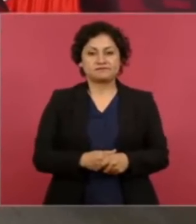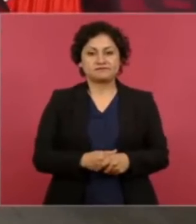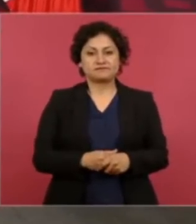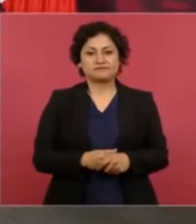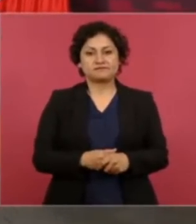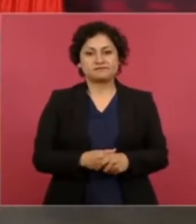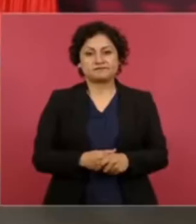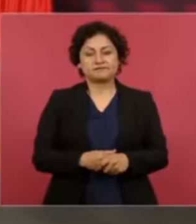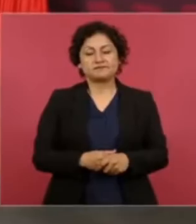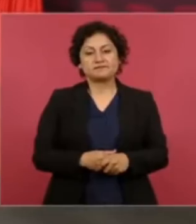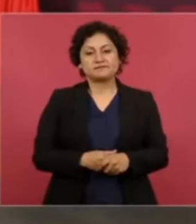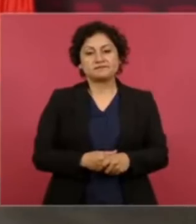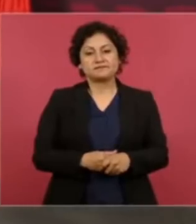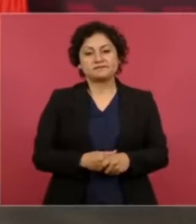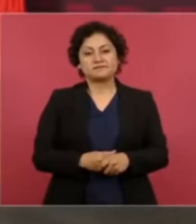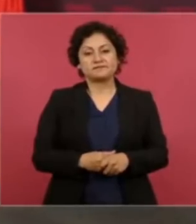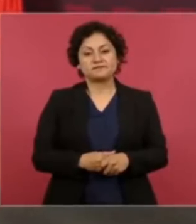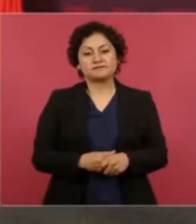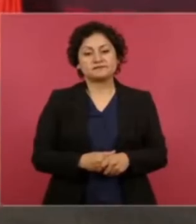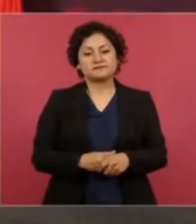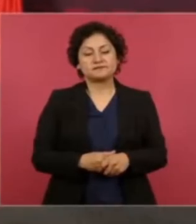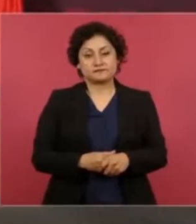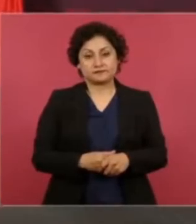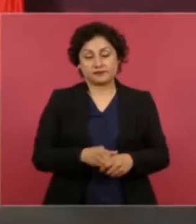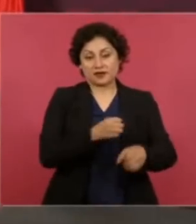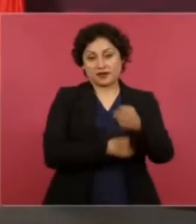Con la elección del 18